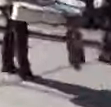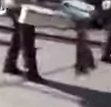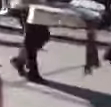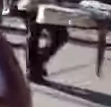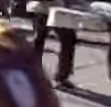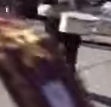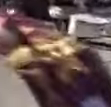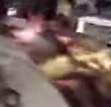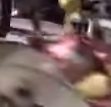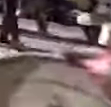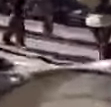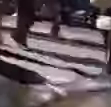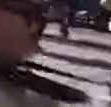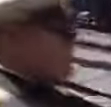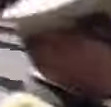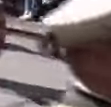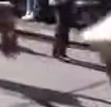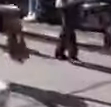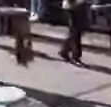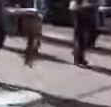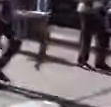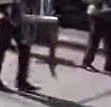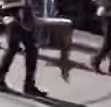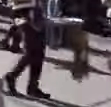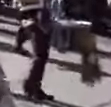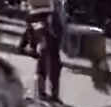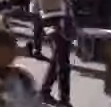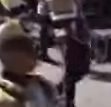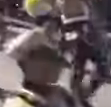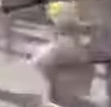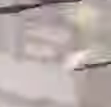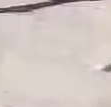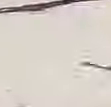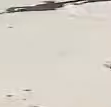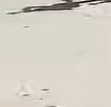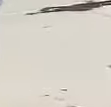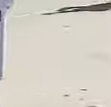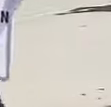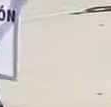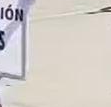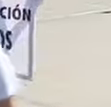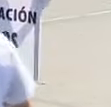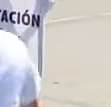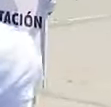Escuela Experimental con Orientación Ocupacional Villa de los Niños.